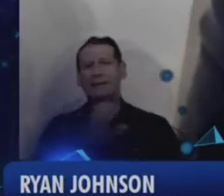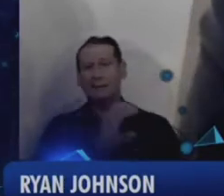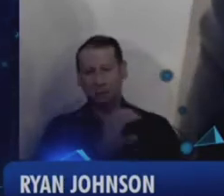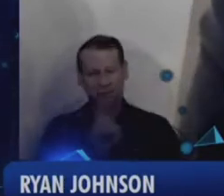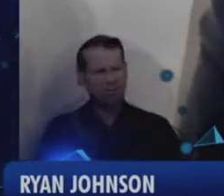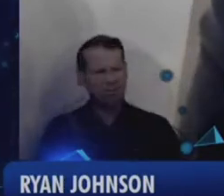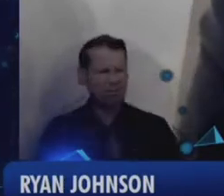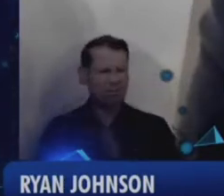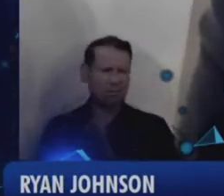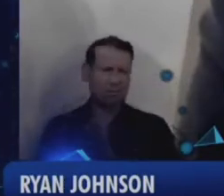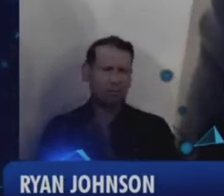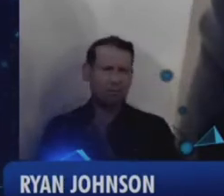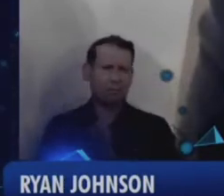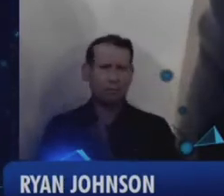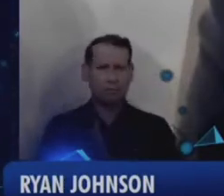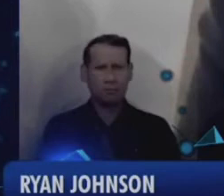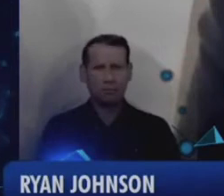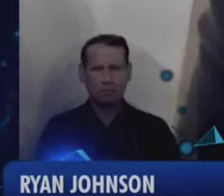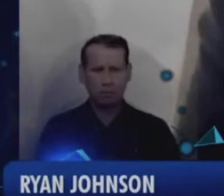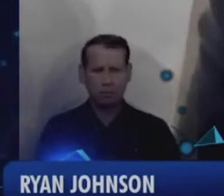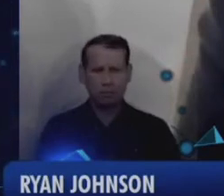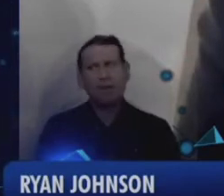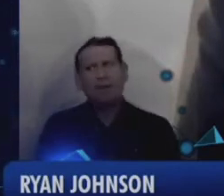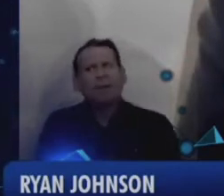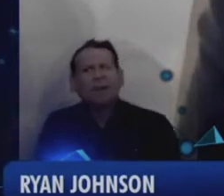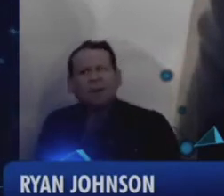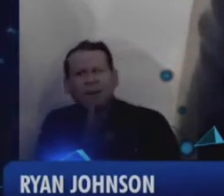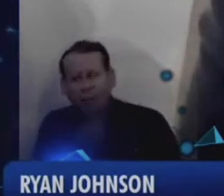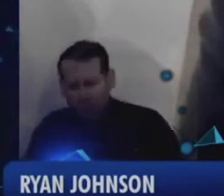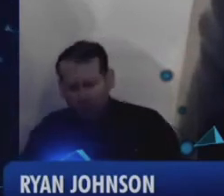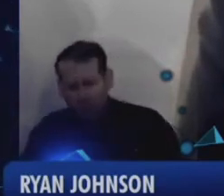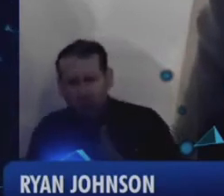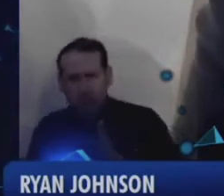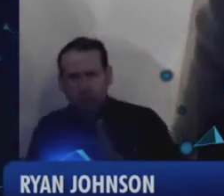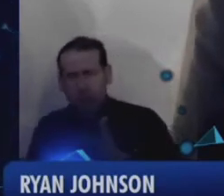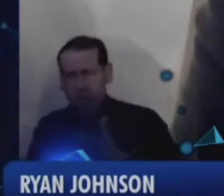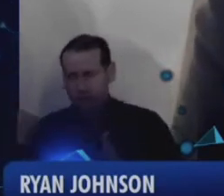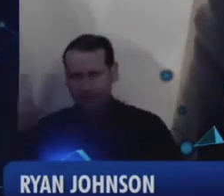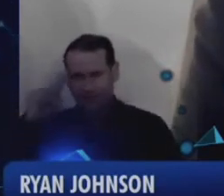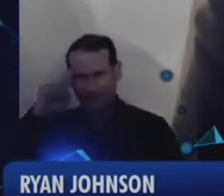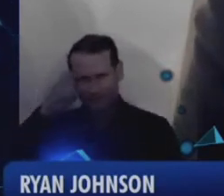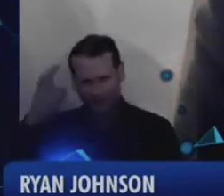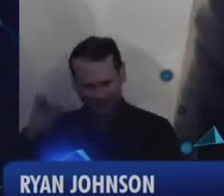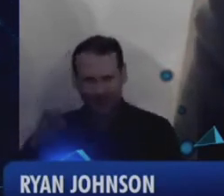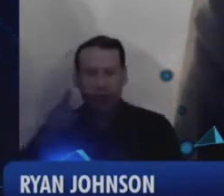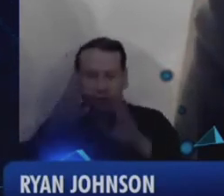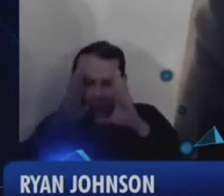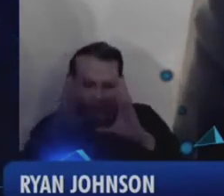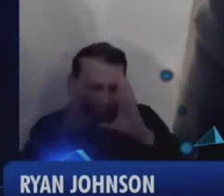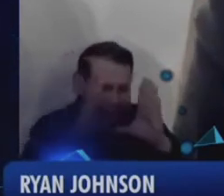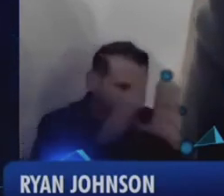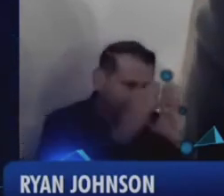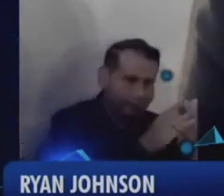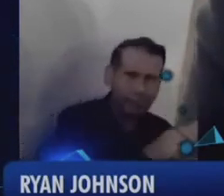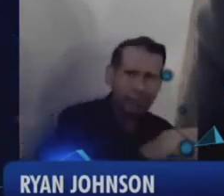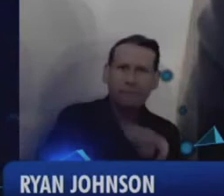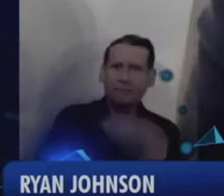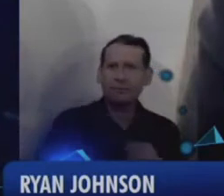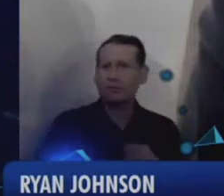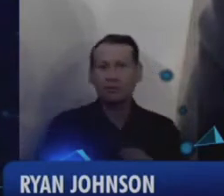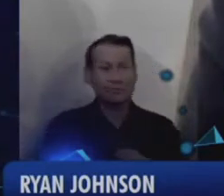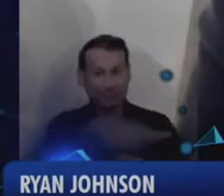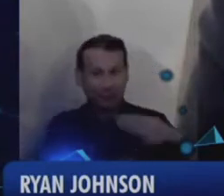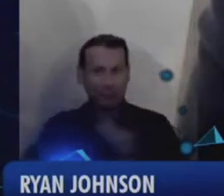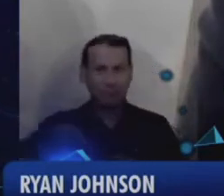de gobierno electrónico y servicio a atención de ciudadano. En este proyecto, el Ministerio de